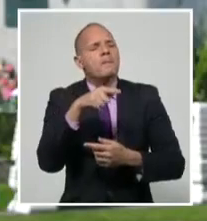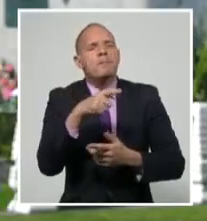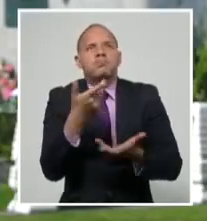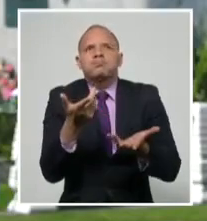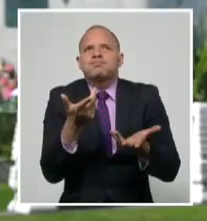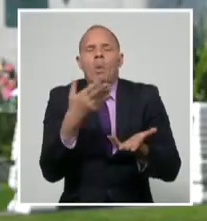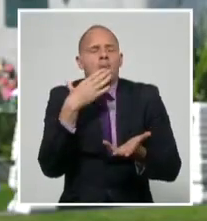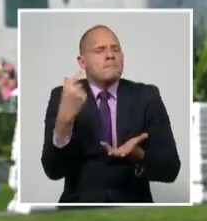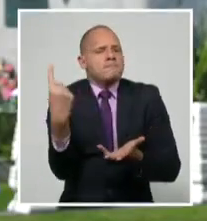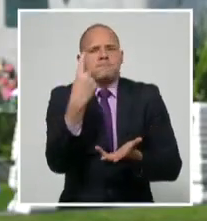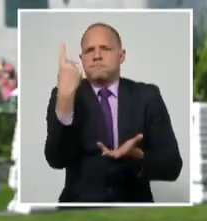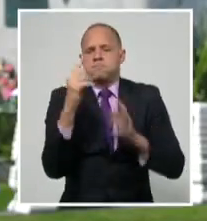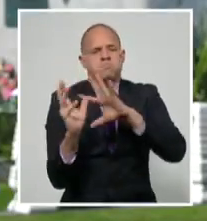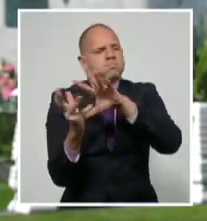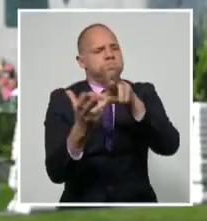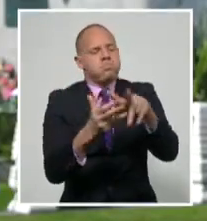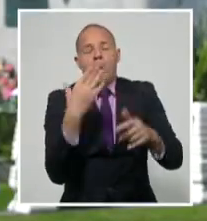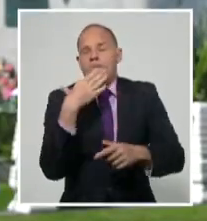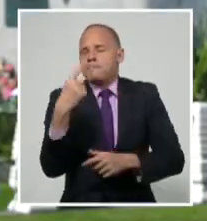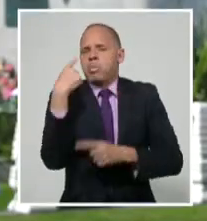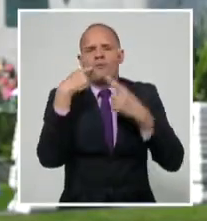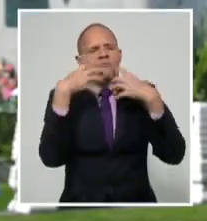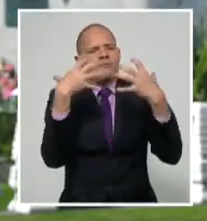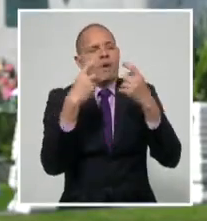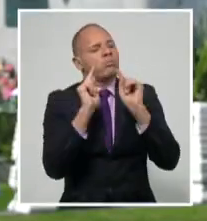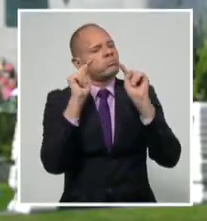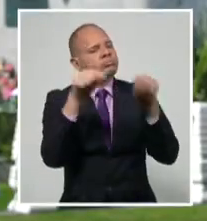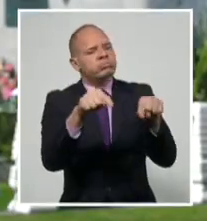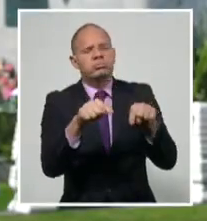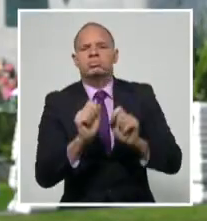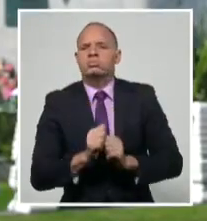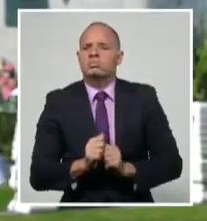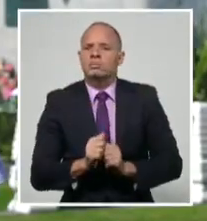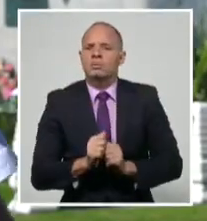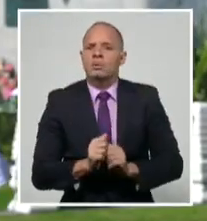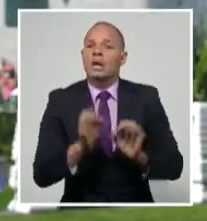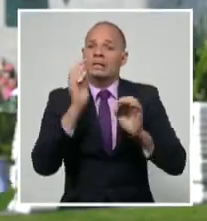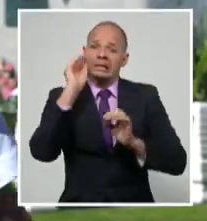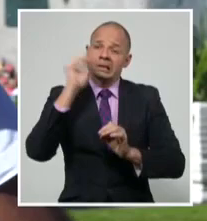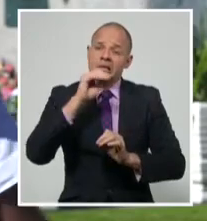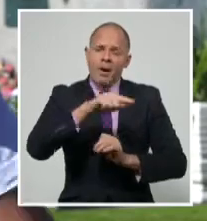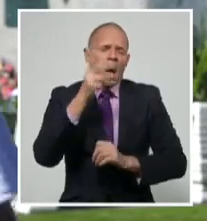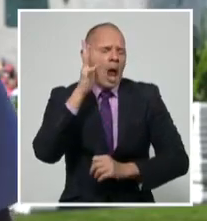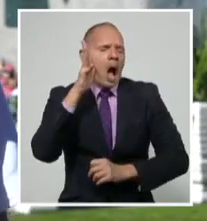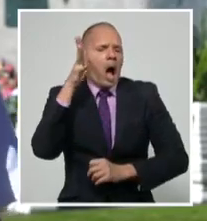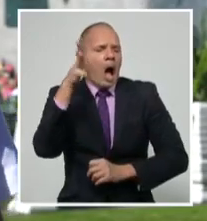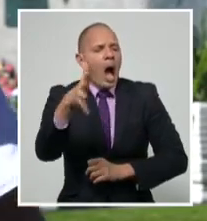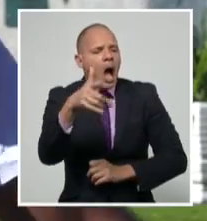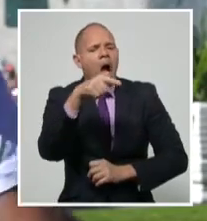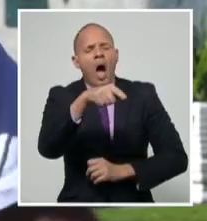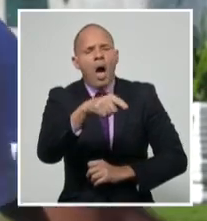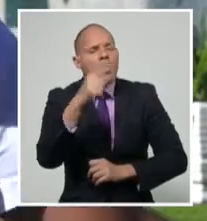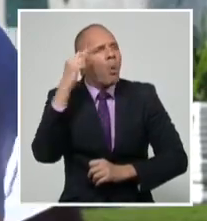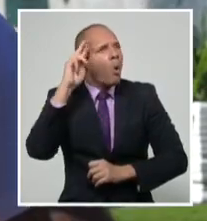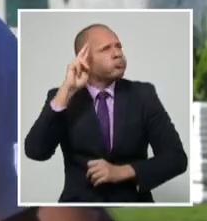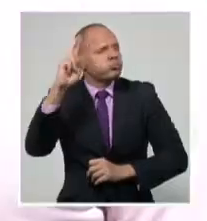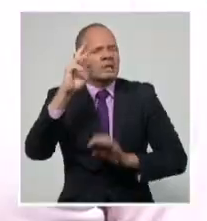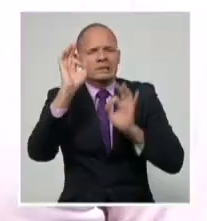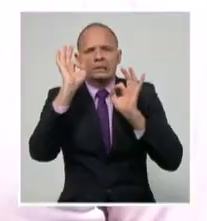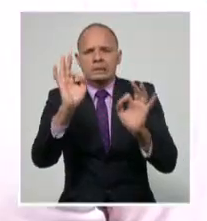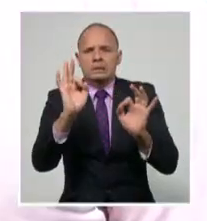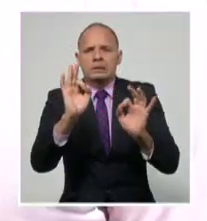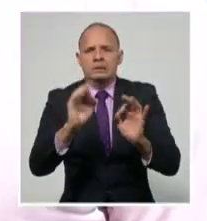puede existir en el mundo. Fidel es el faro eterno que nunca se va a apagar en el